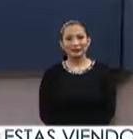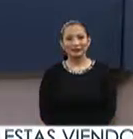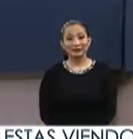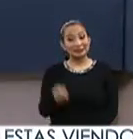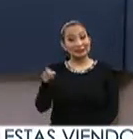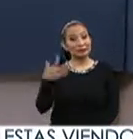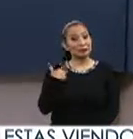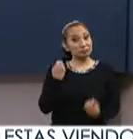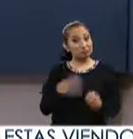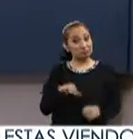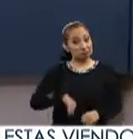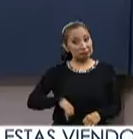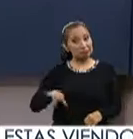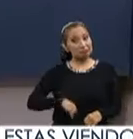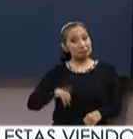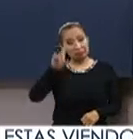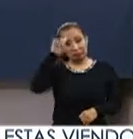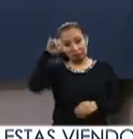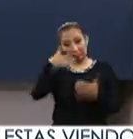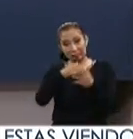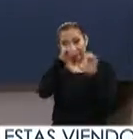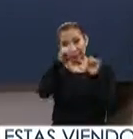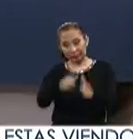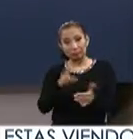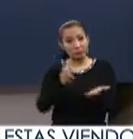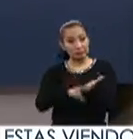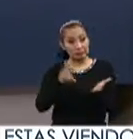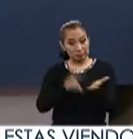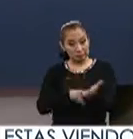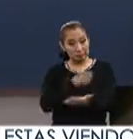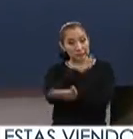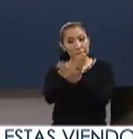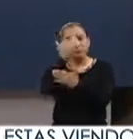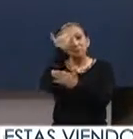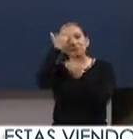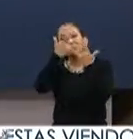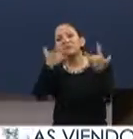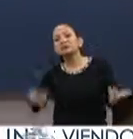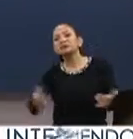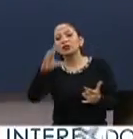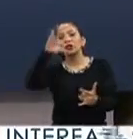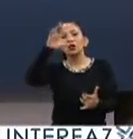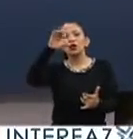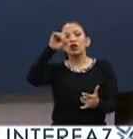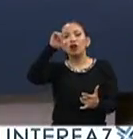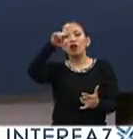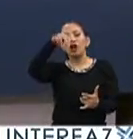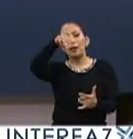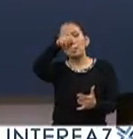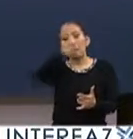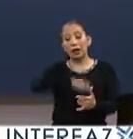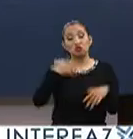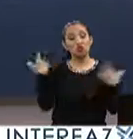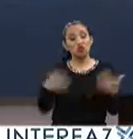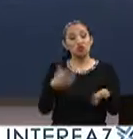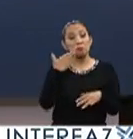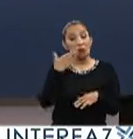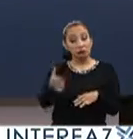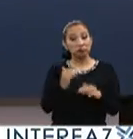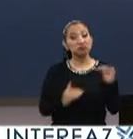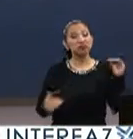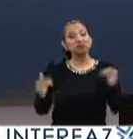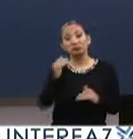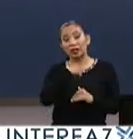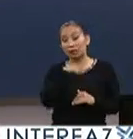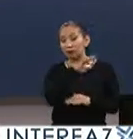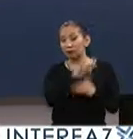Pues ahí está, no se pierdan esta interesante propuesta artística. Vale muchísimo la pena conocer la historia de esta institución que ha resultado tan